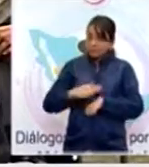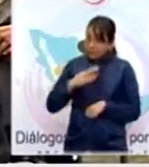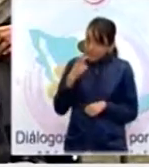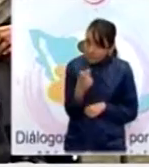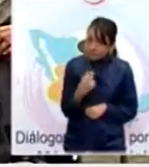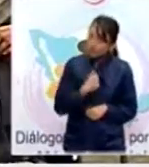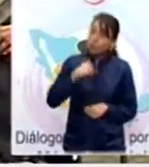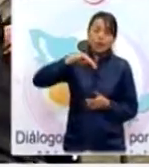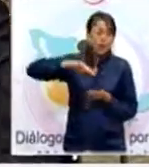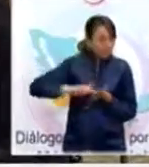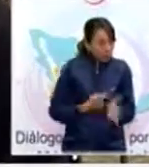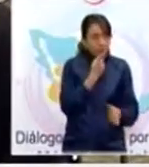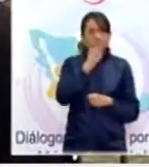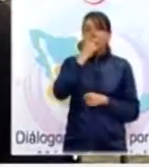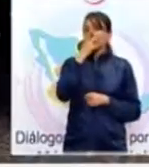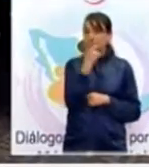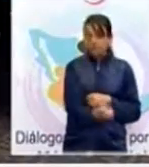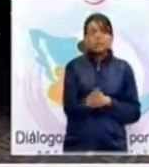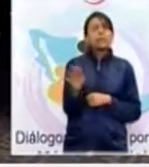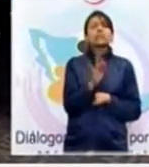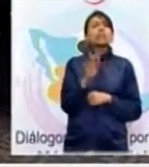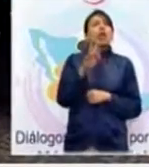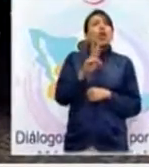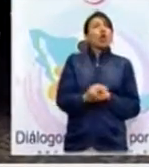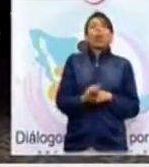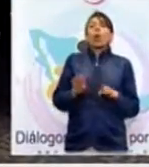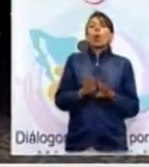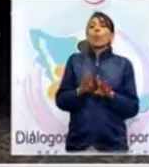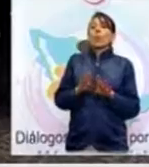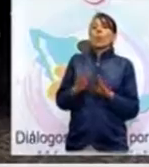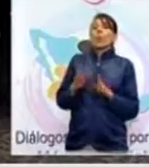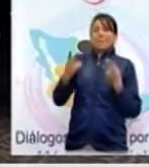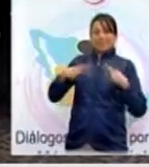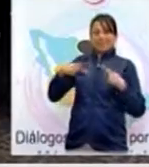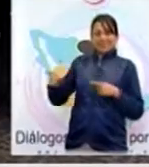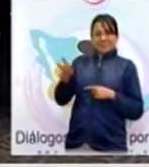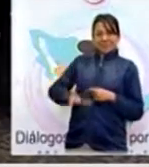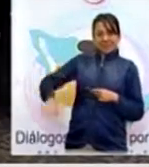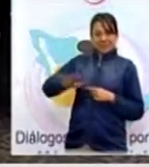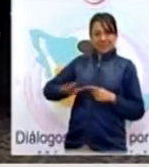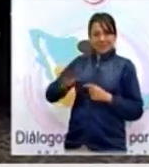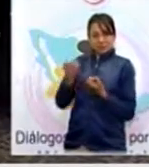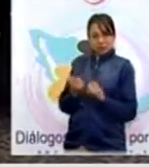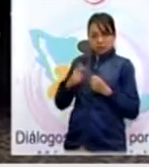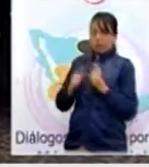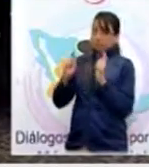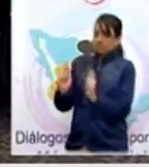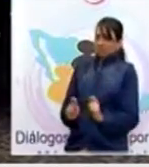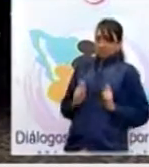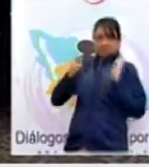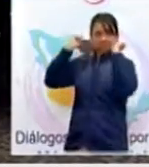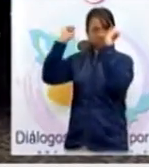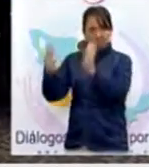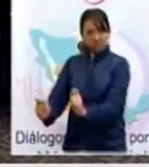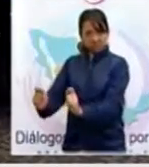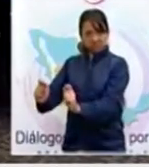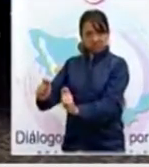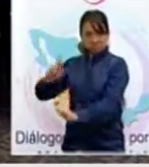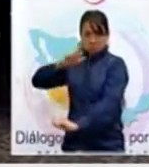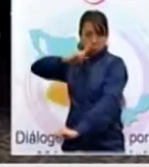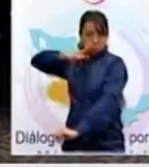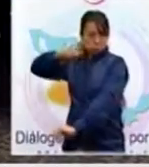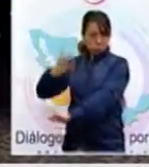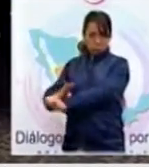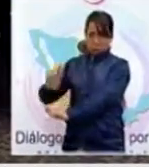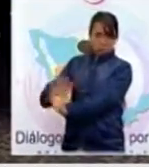pretender empoderar propiamente la sociedad civil o que suplante tareas que corresponden